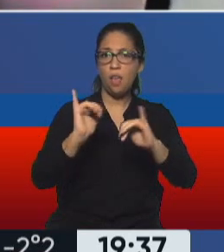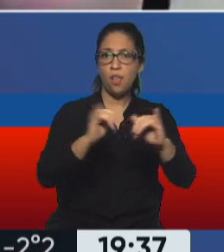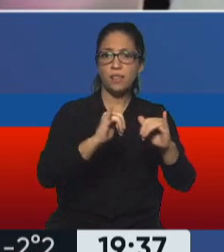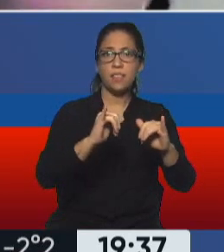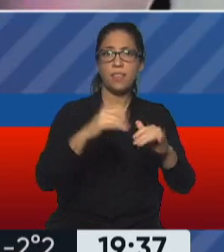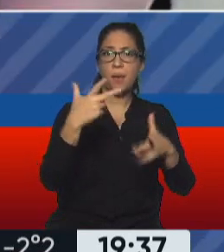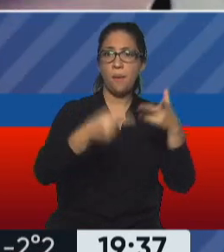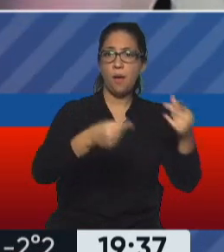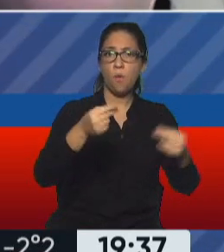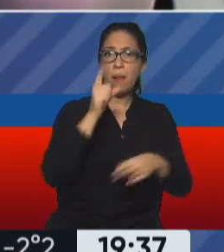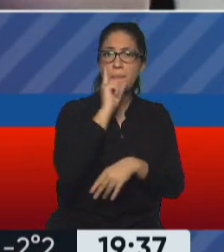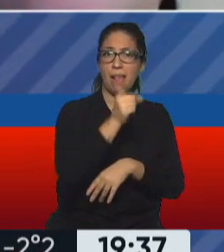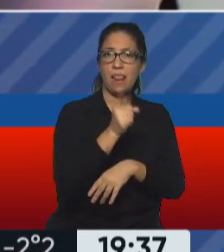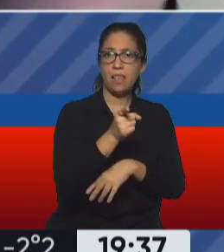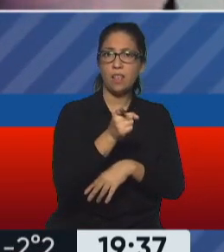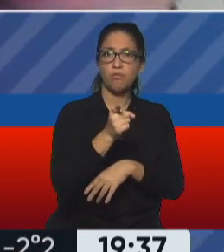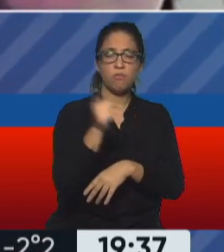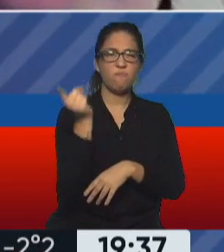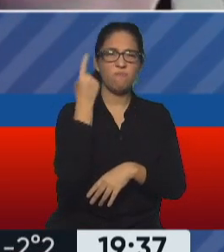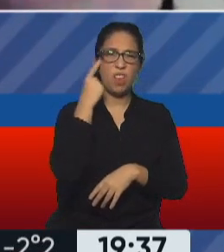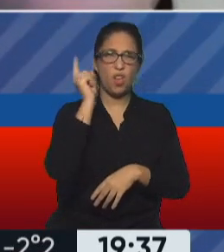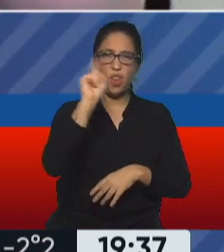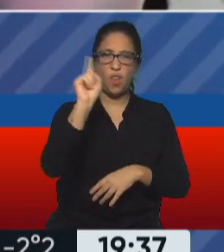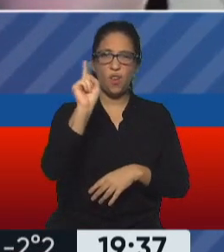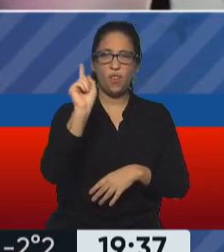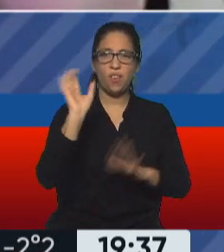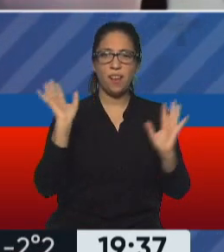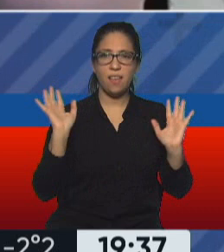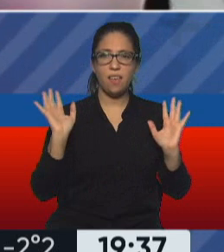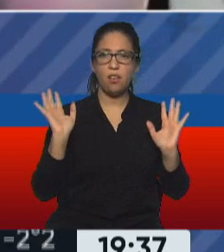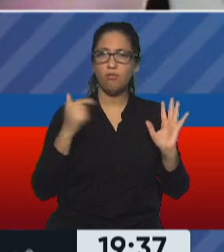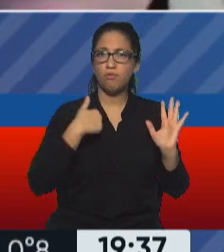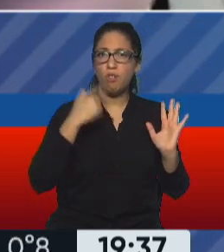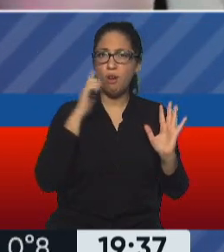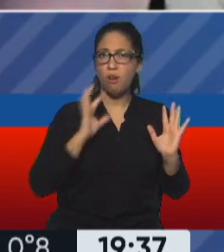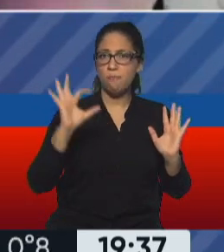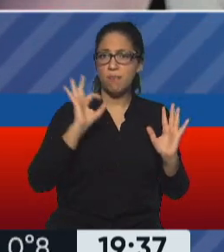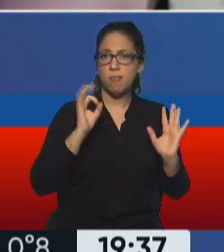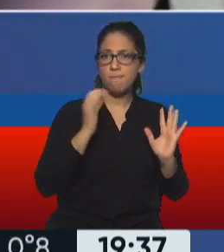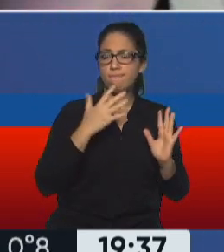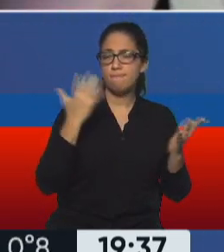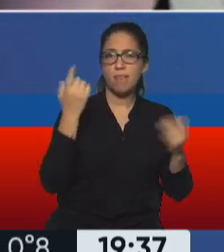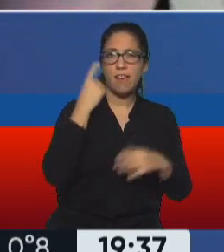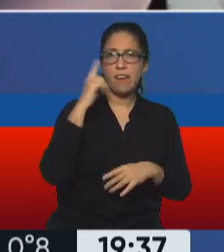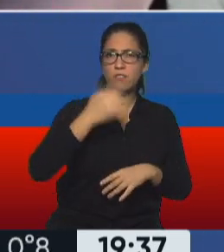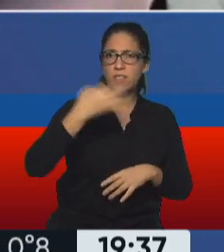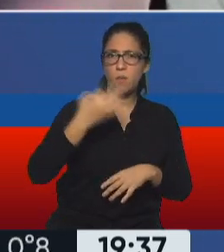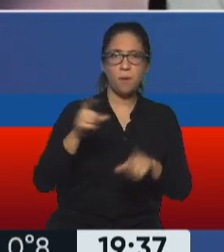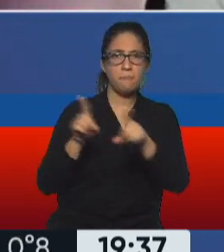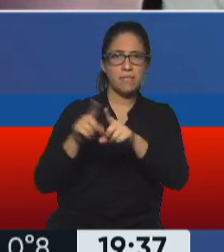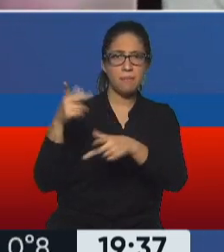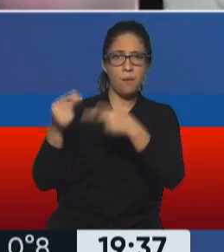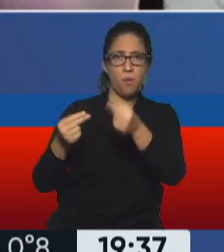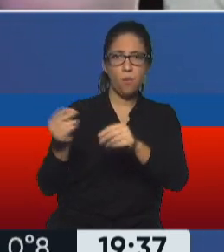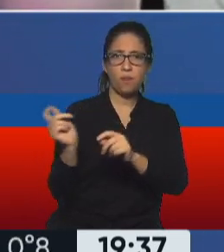esta vacuna sea peligrosa o sea menos efectiva. Eso yo realmente, individualmente, pienso que seguramente van a poder ser aplicadas las